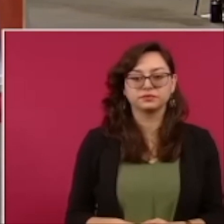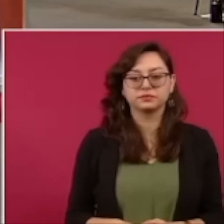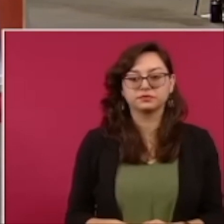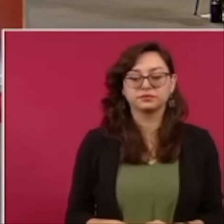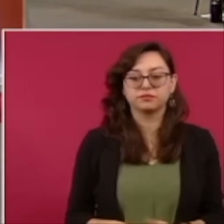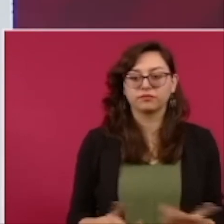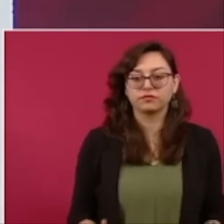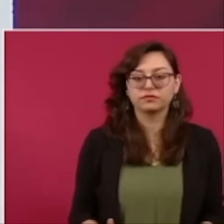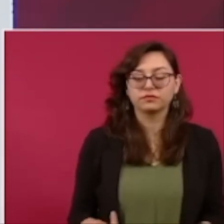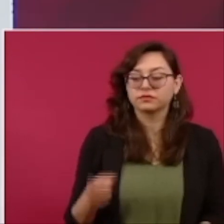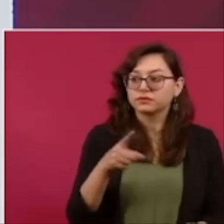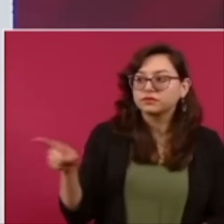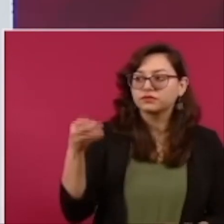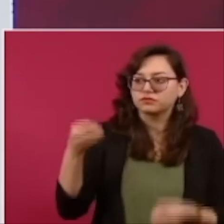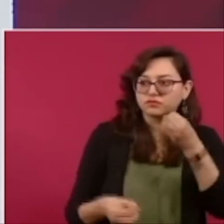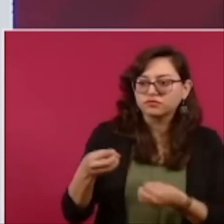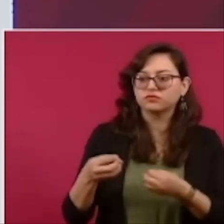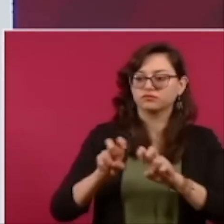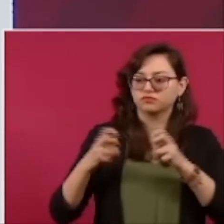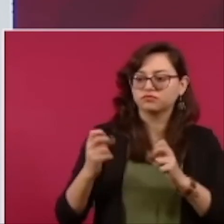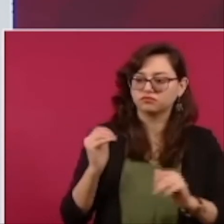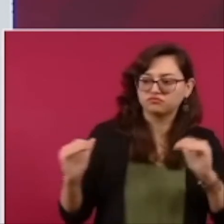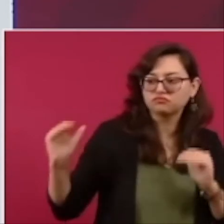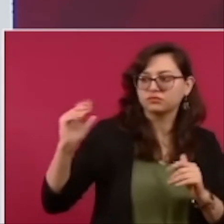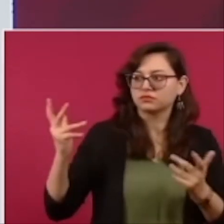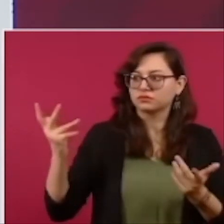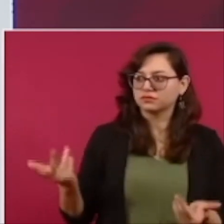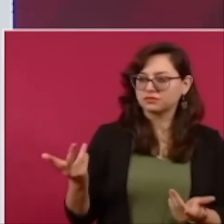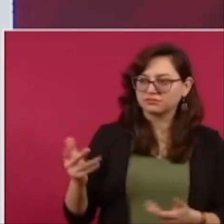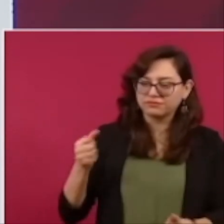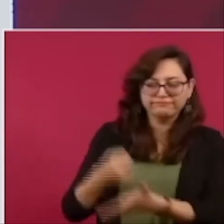en el olvido. Hay que seguir demandando